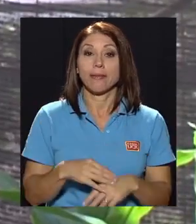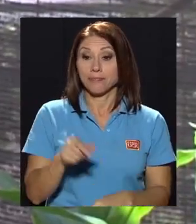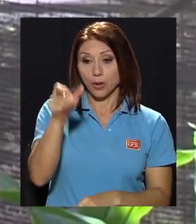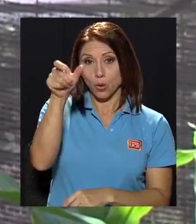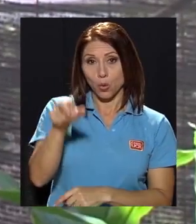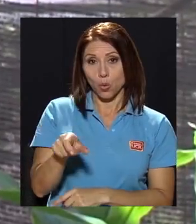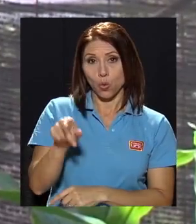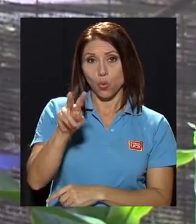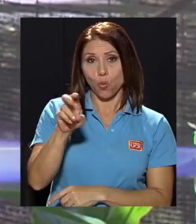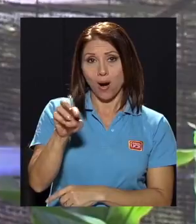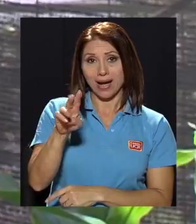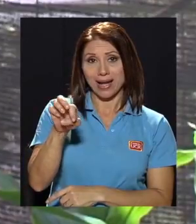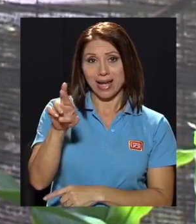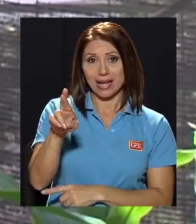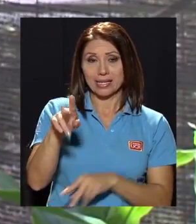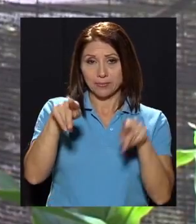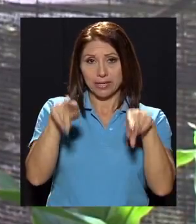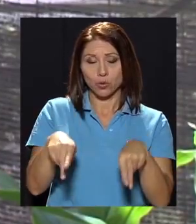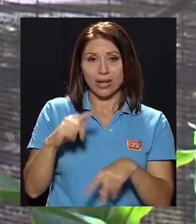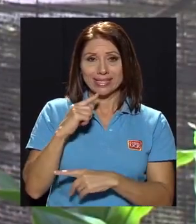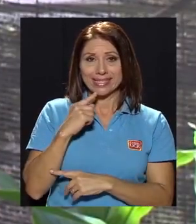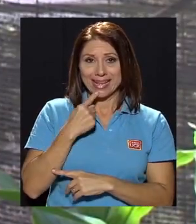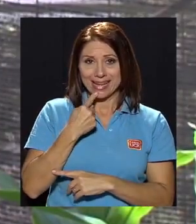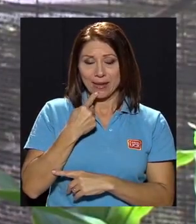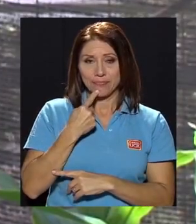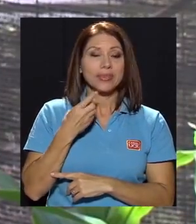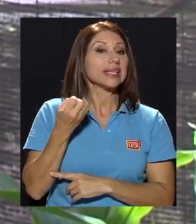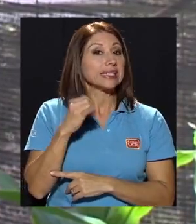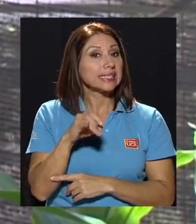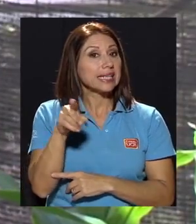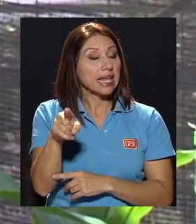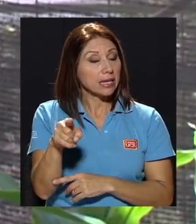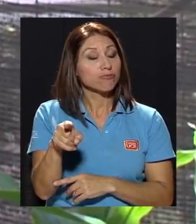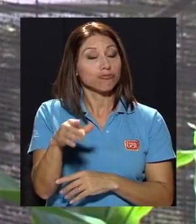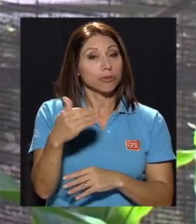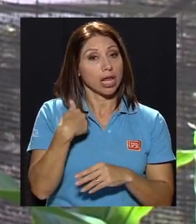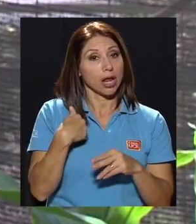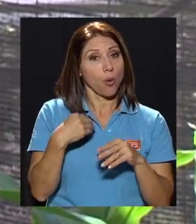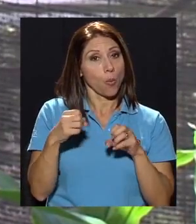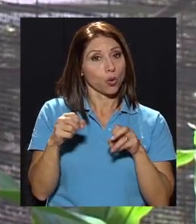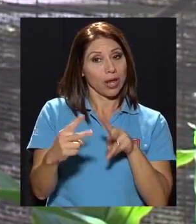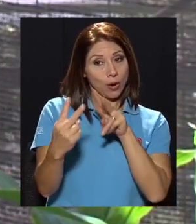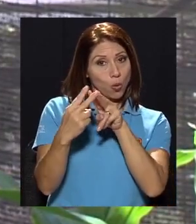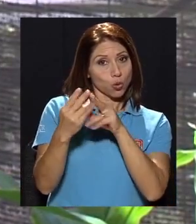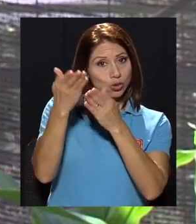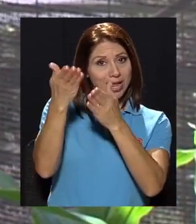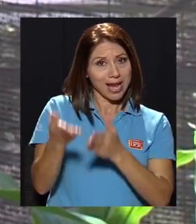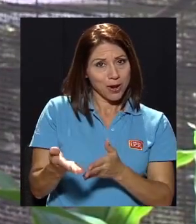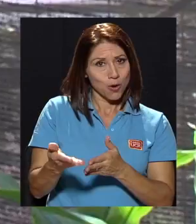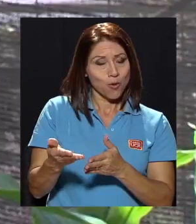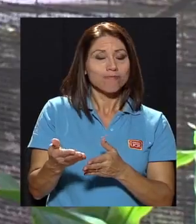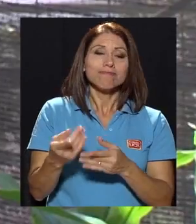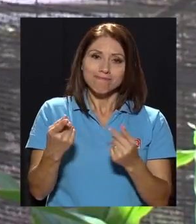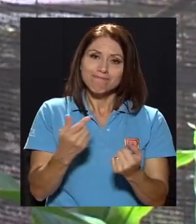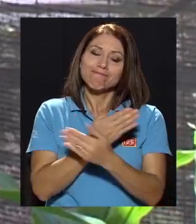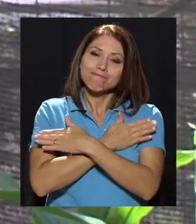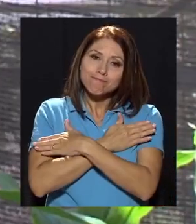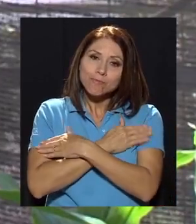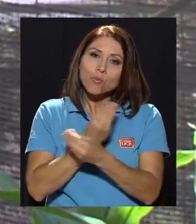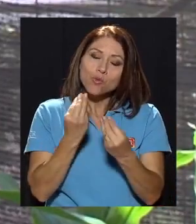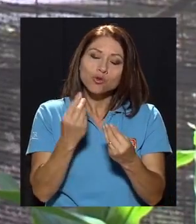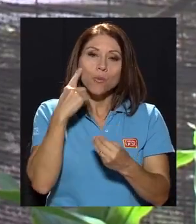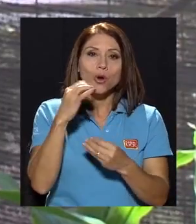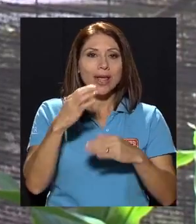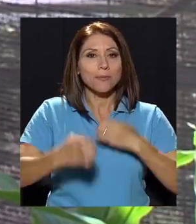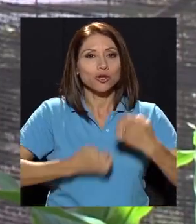seria y sin embargo, si te da la oportunidad de conocerlo, lo vas a llegar a apreciar bastante porque es muy